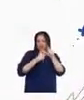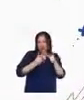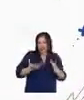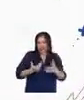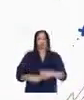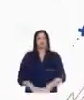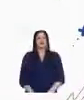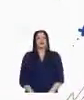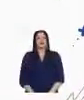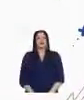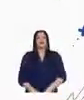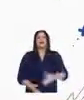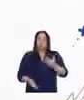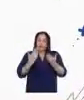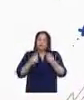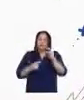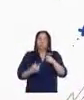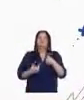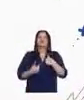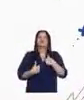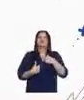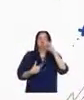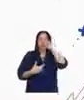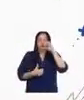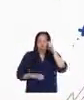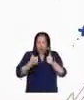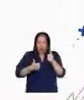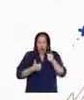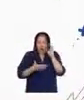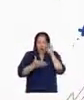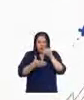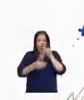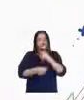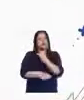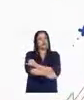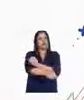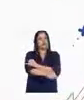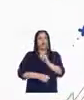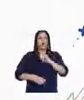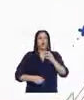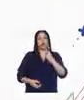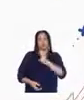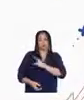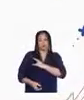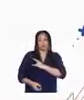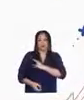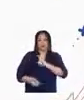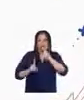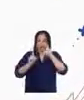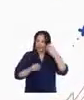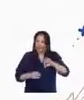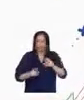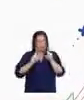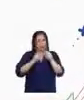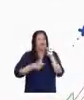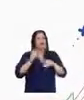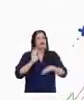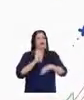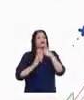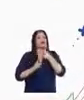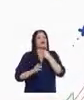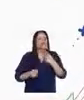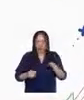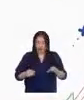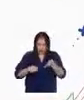probable que sí. Y es que cuando buscamos qué estudiar en el instituto o en la universidad, siempre nos preguntan eso. Ciencias